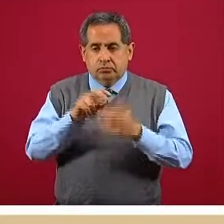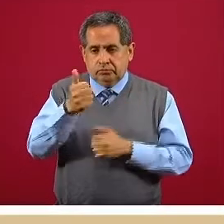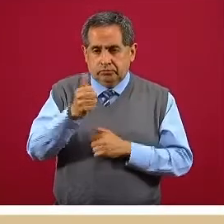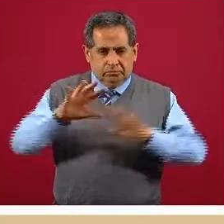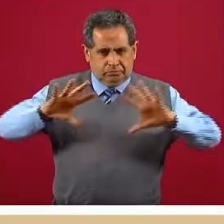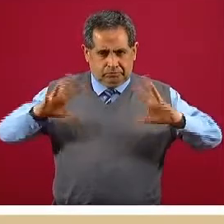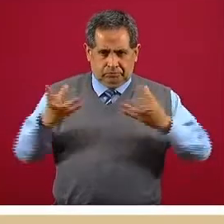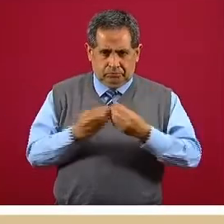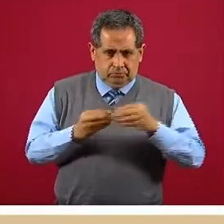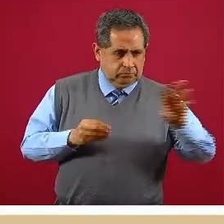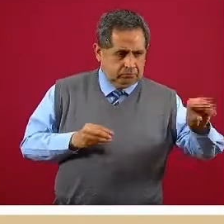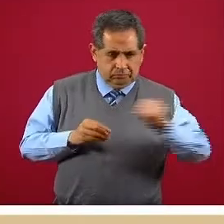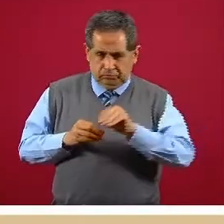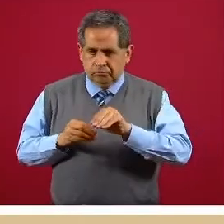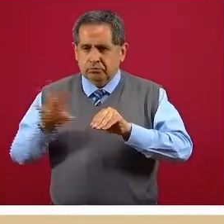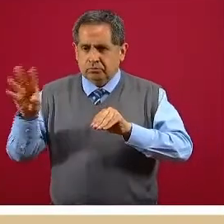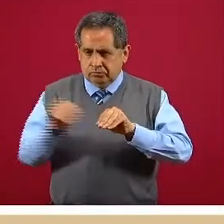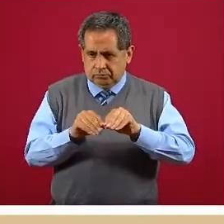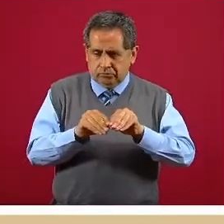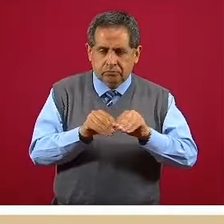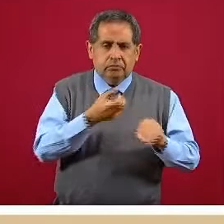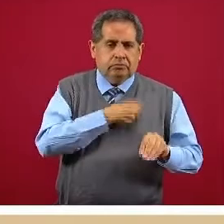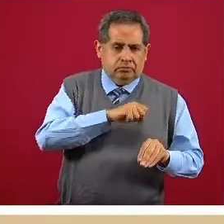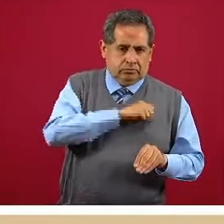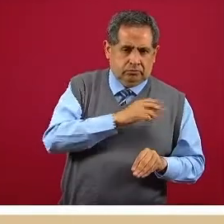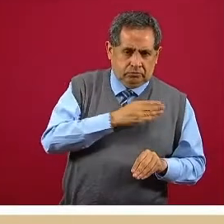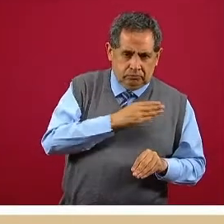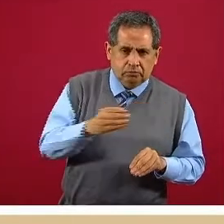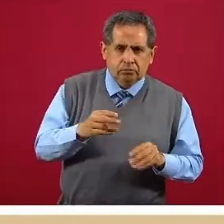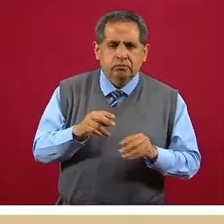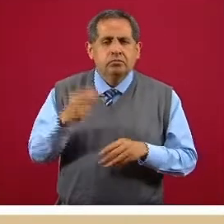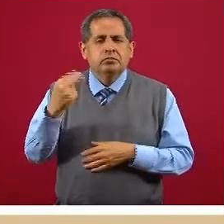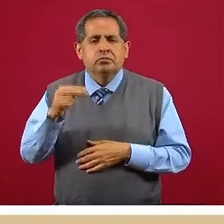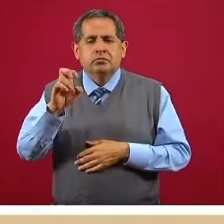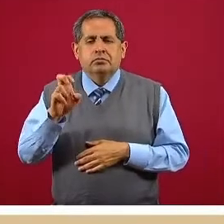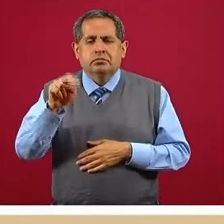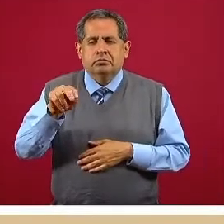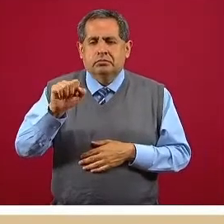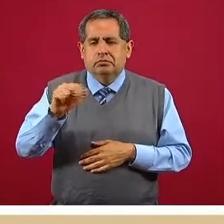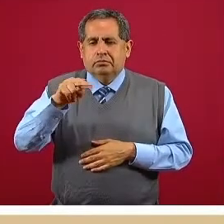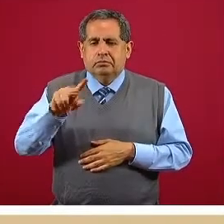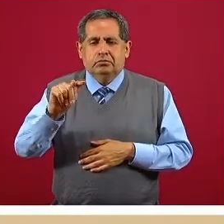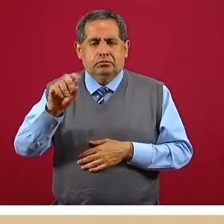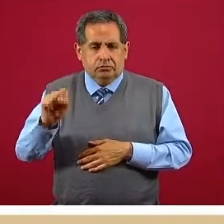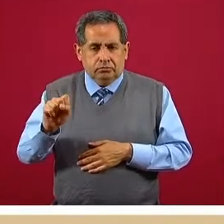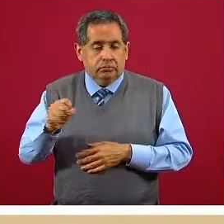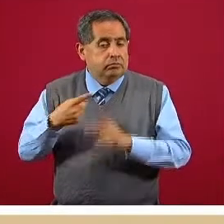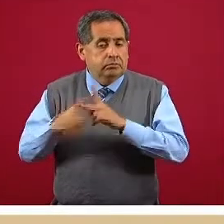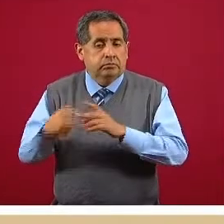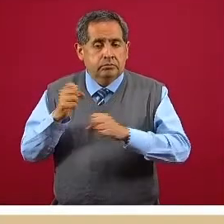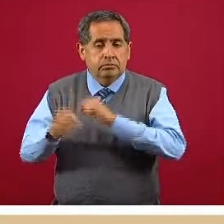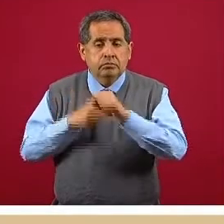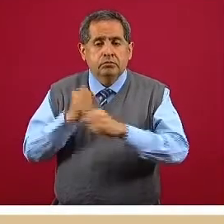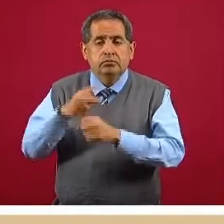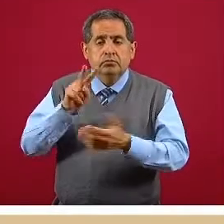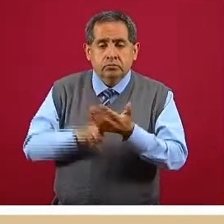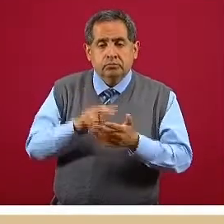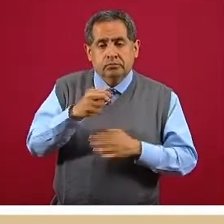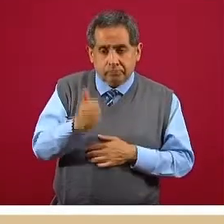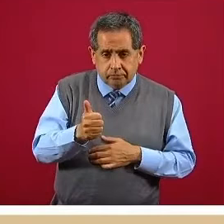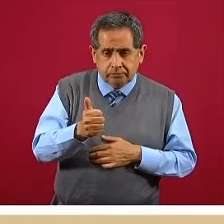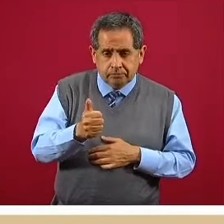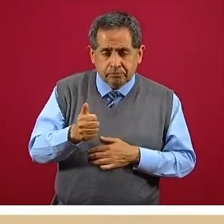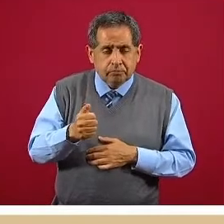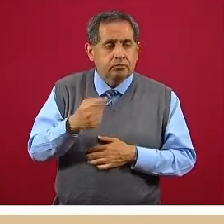en una sola encuesta, que es la Encuesta Nacional de Salud y Nutrición, que es la ENSANUD, y a partir de 2006 hemos